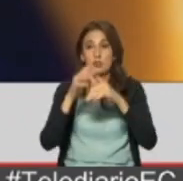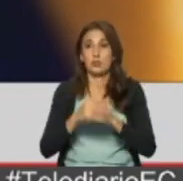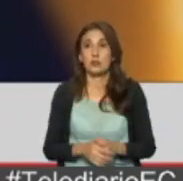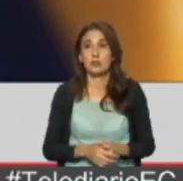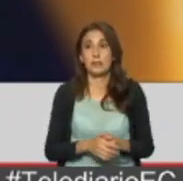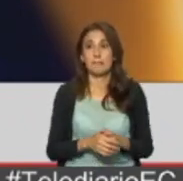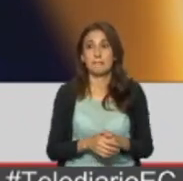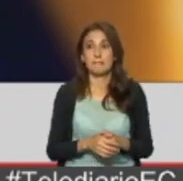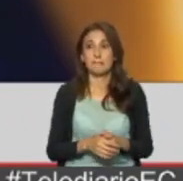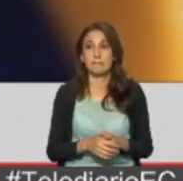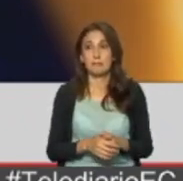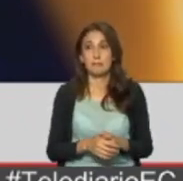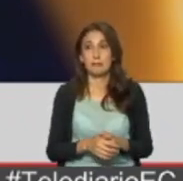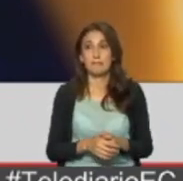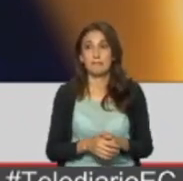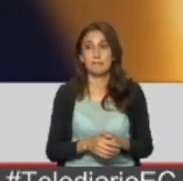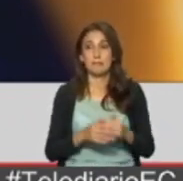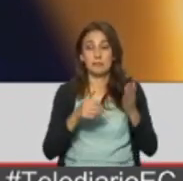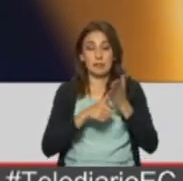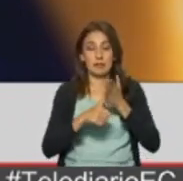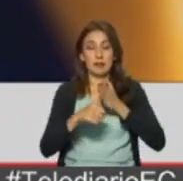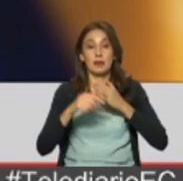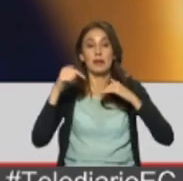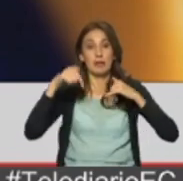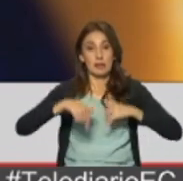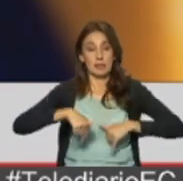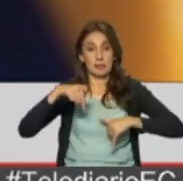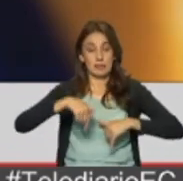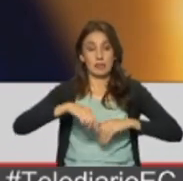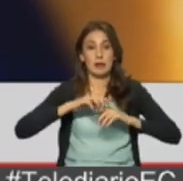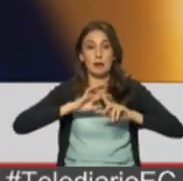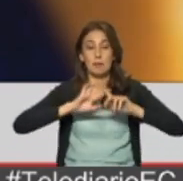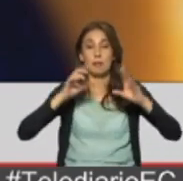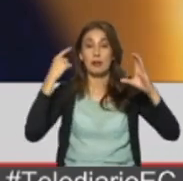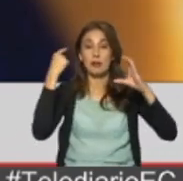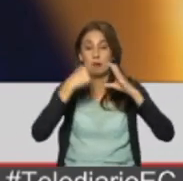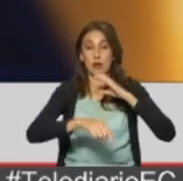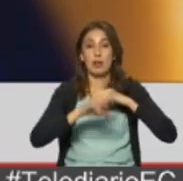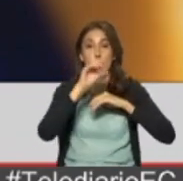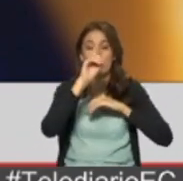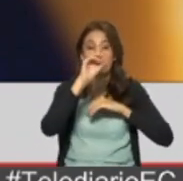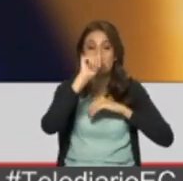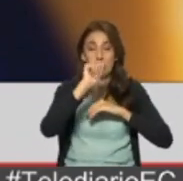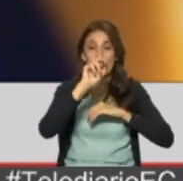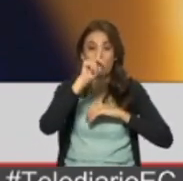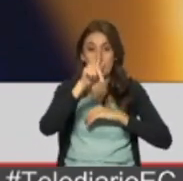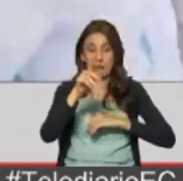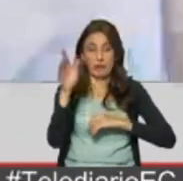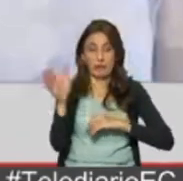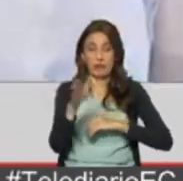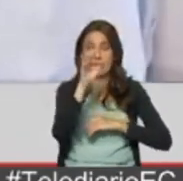¿no? En Cancillería en Ecuador, y el correo electrónico es